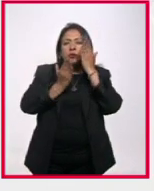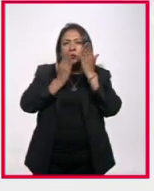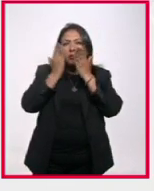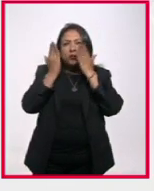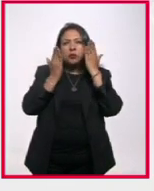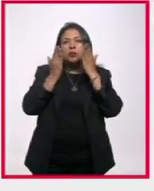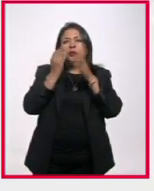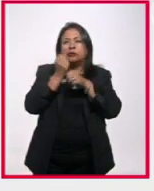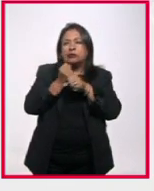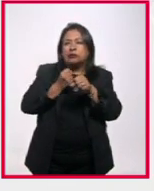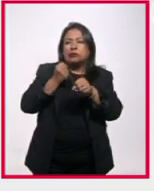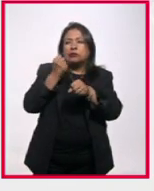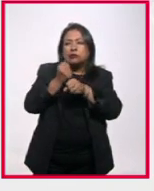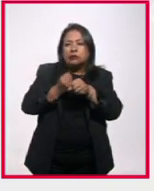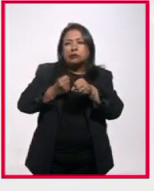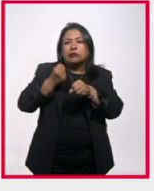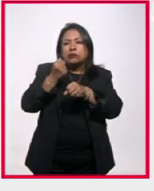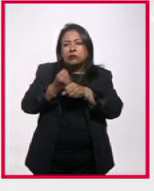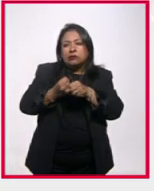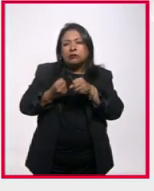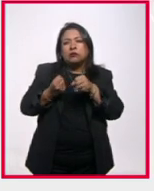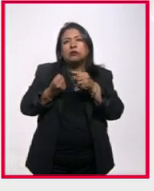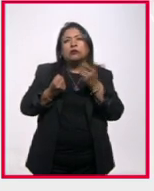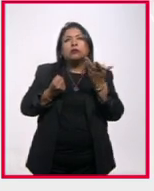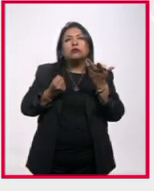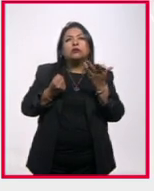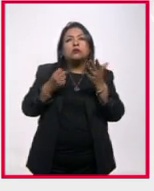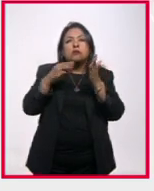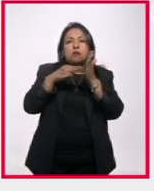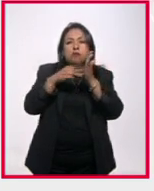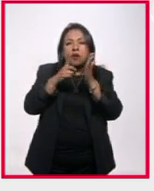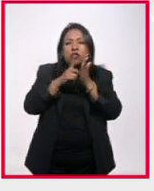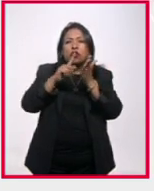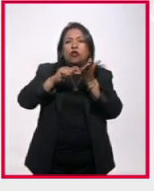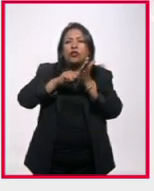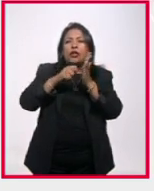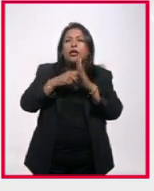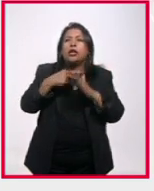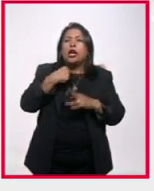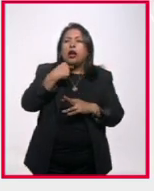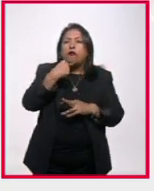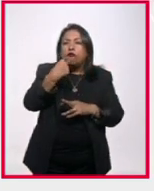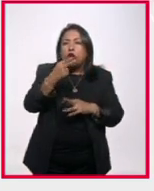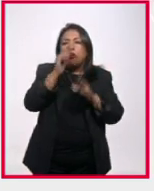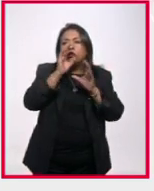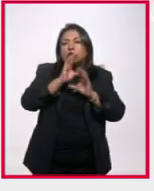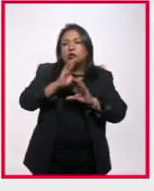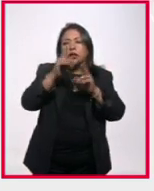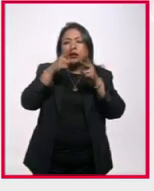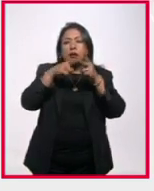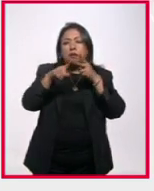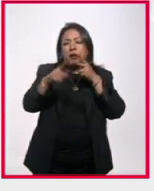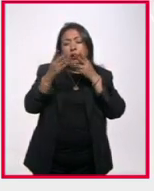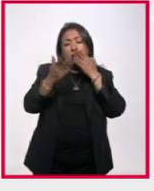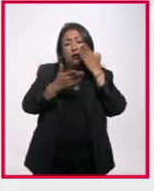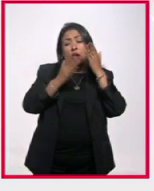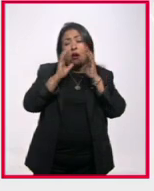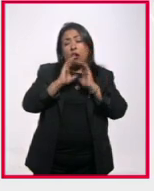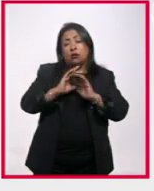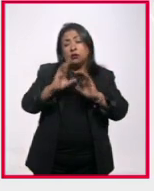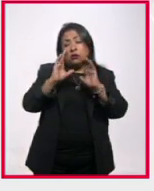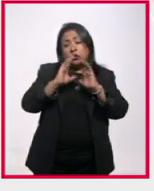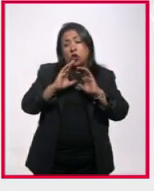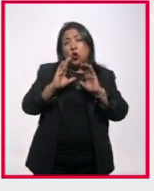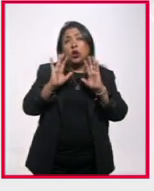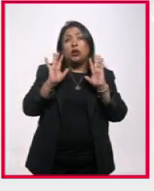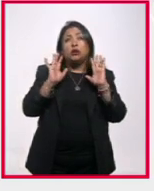todos estos ejercicios de los métodos de técnica vocal, empieza uno a estudiar las primeras canciones, arias,